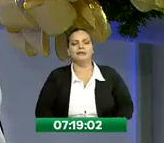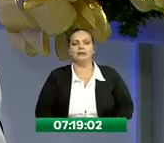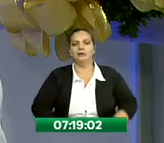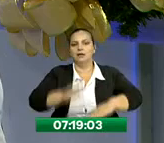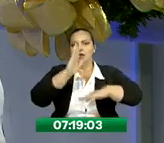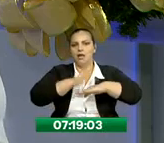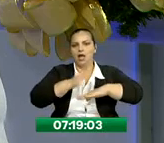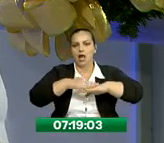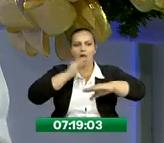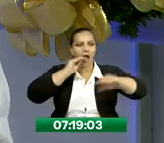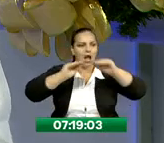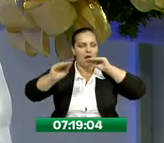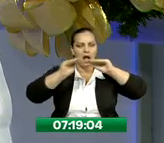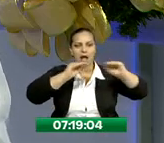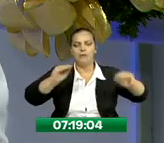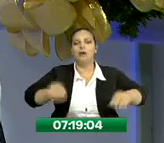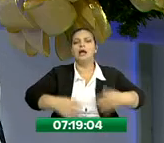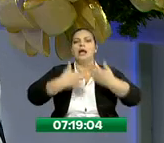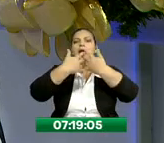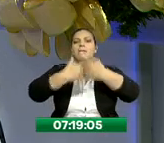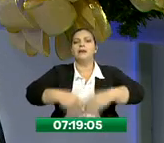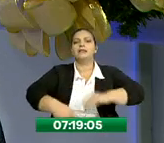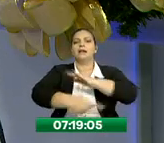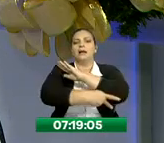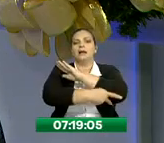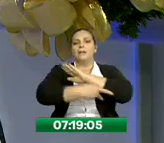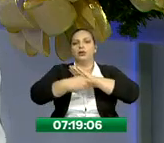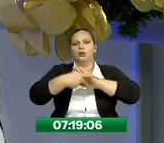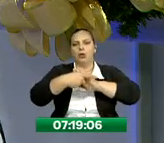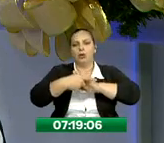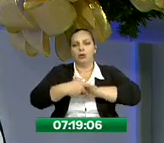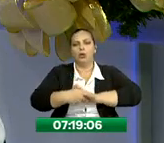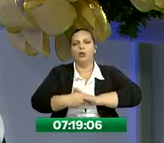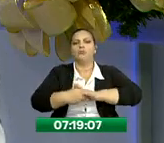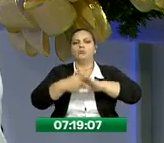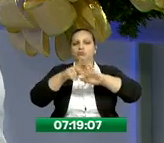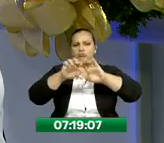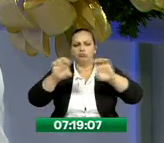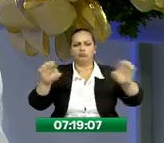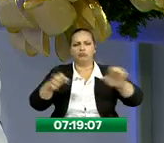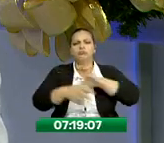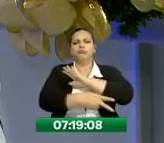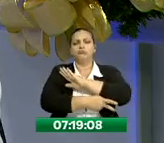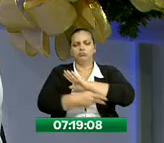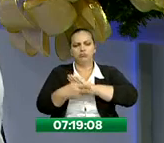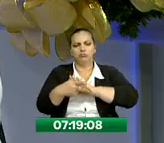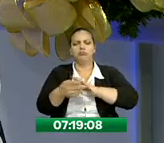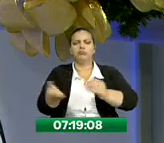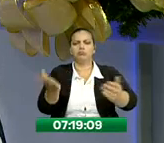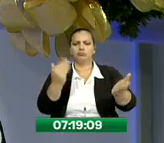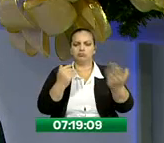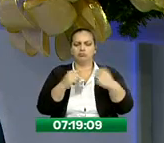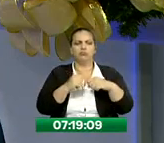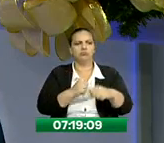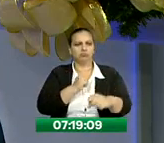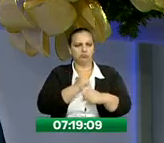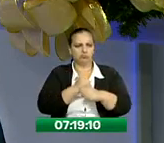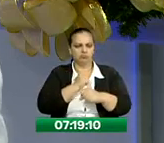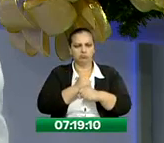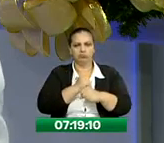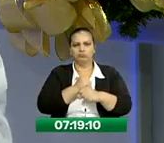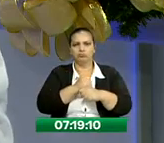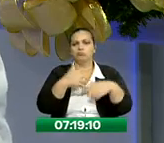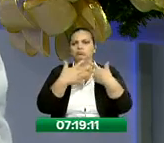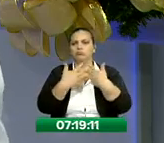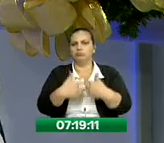empresas refinadoras a nivel mundial para que vengan a establecer aquí en el país una